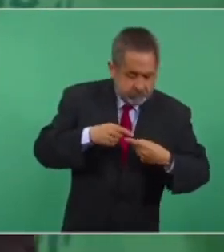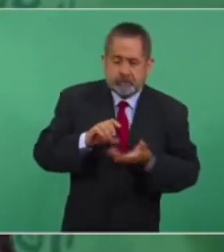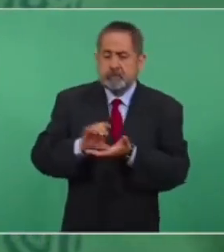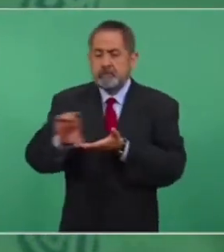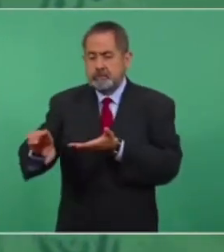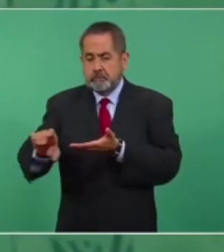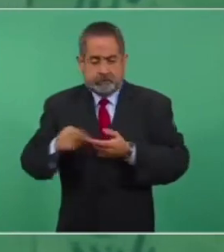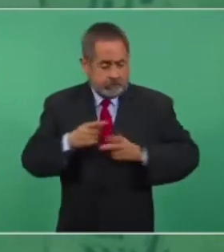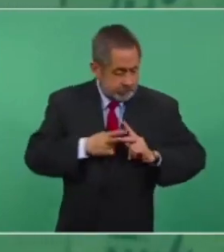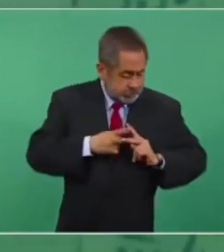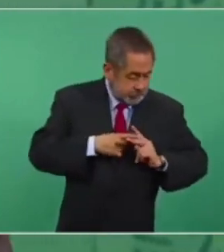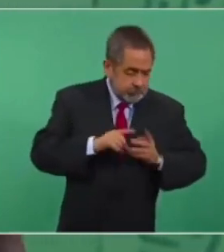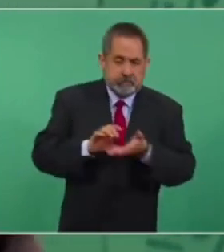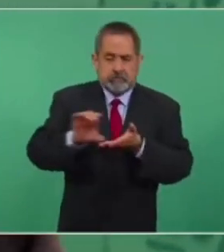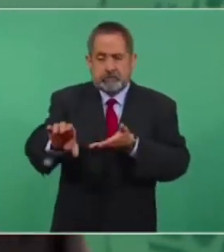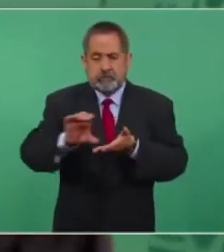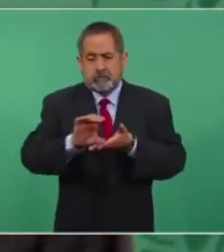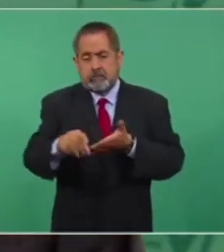toma en cuenta